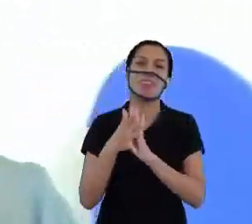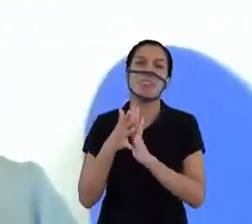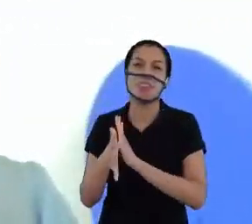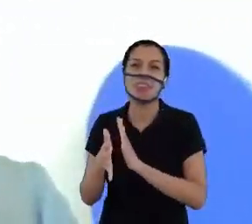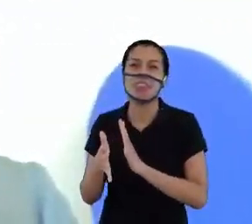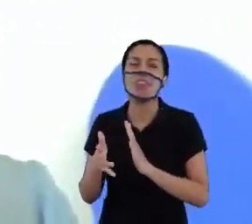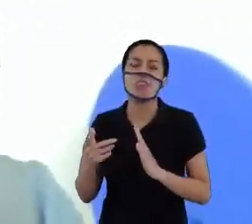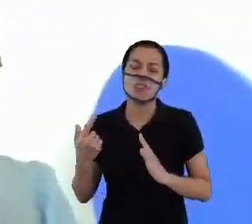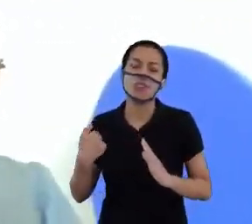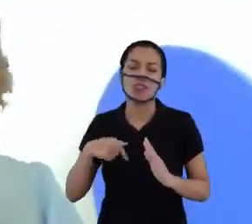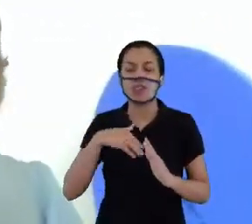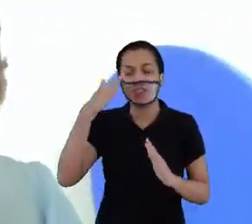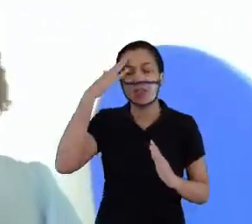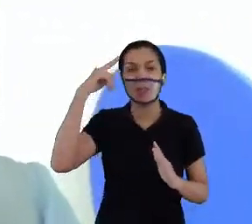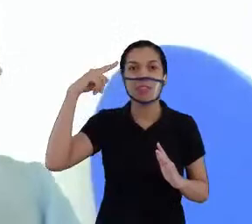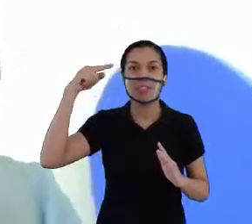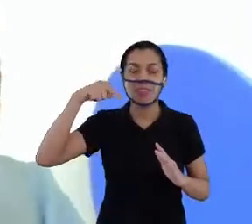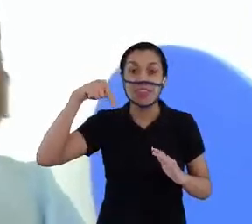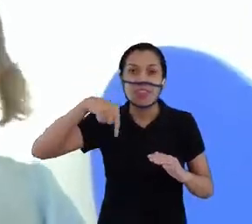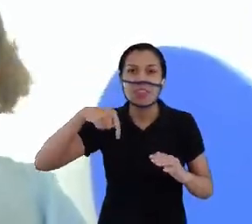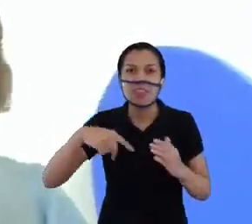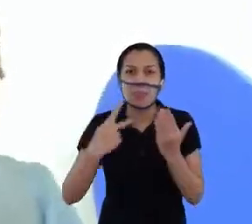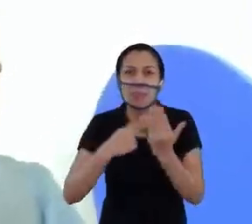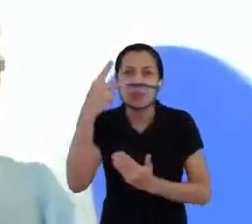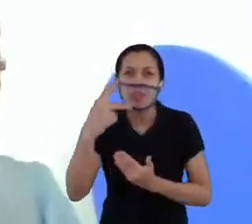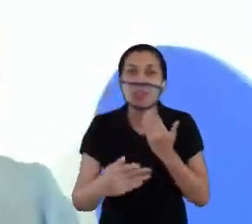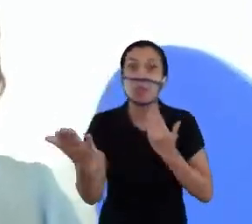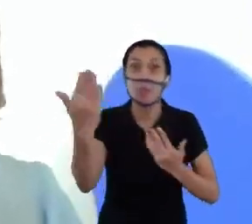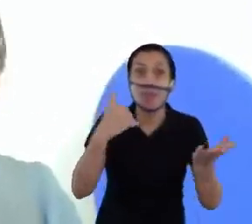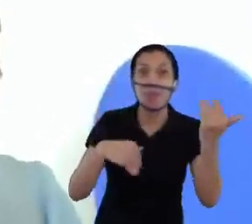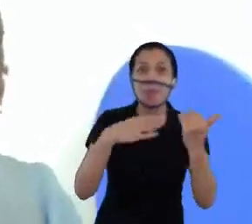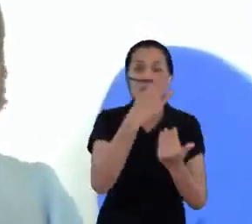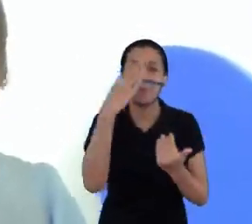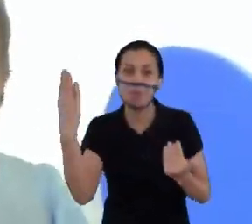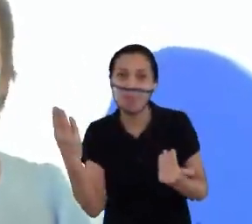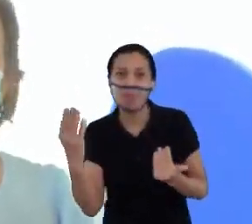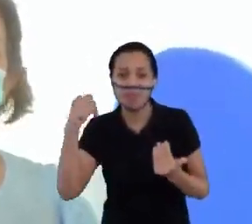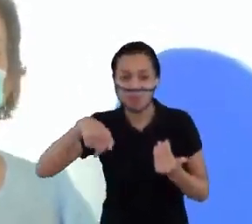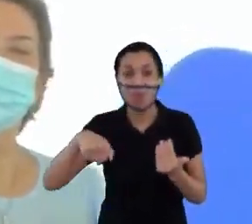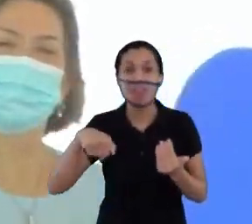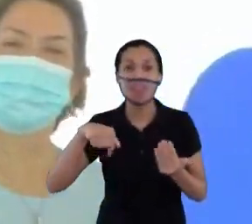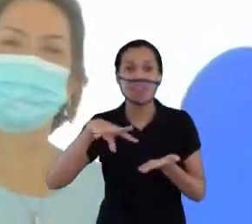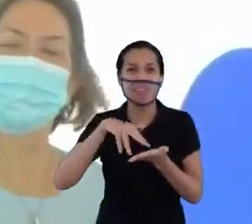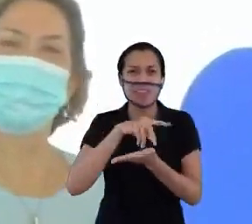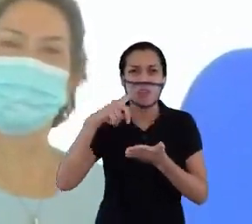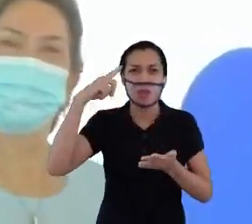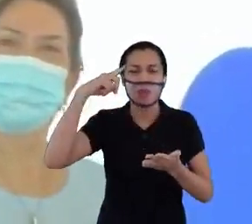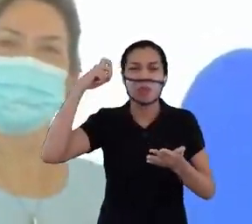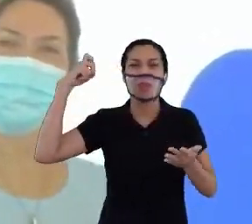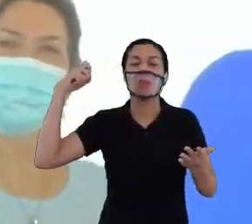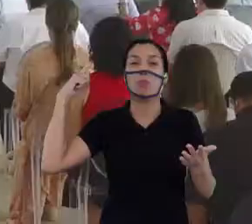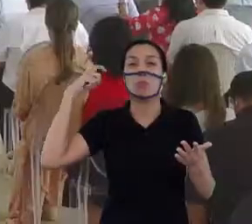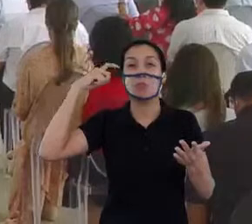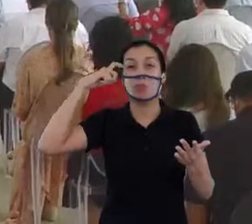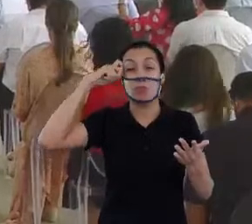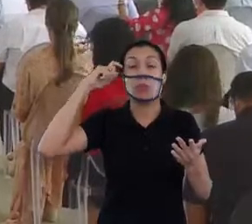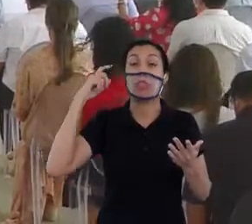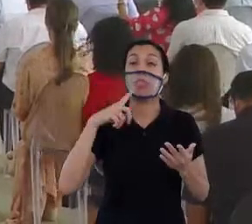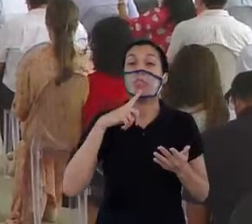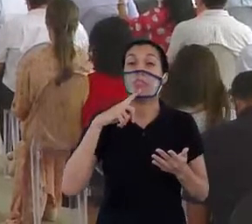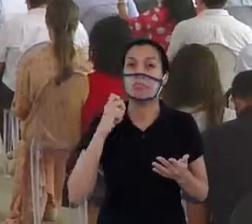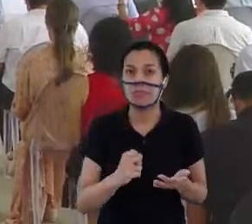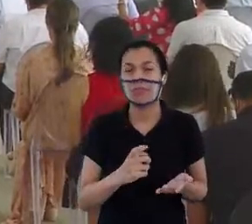es frente a los grandes retos donde surge mayor, digamos, obligación de trabajar articulados y trabajar